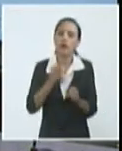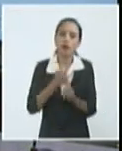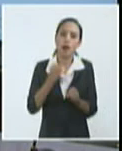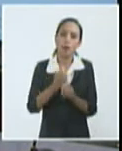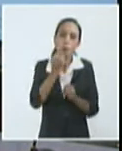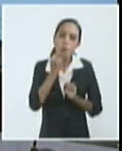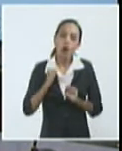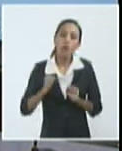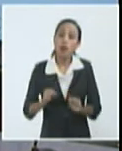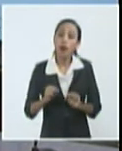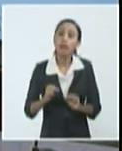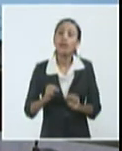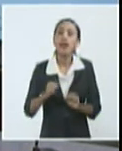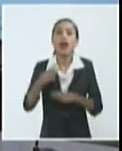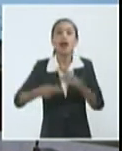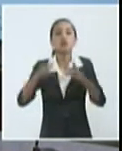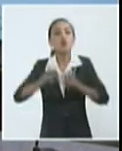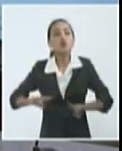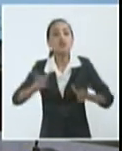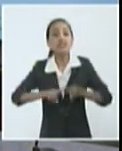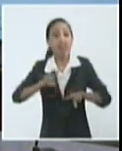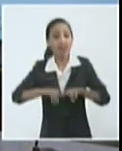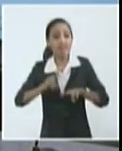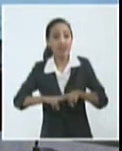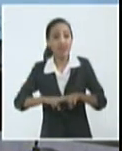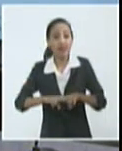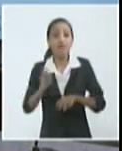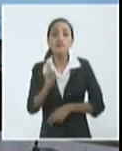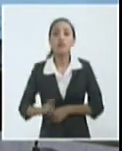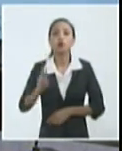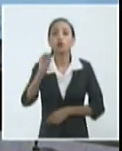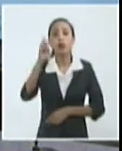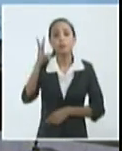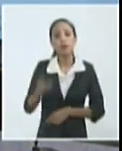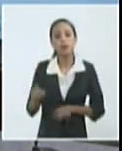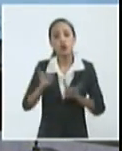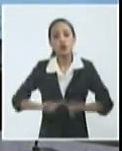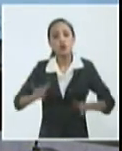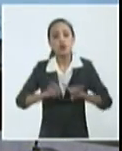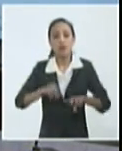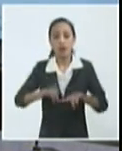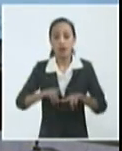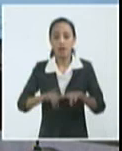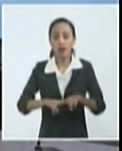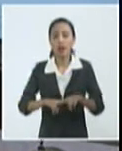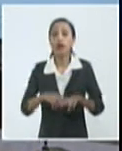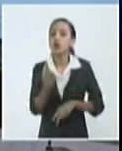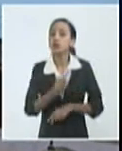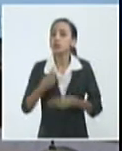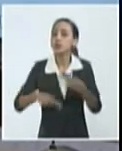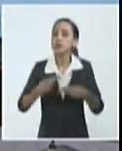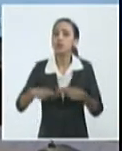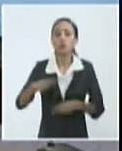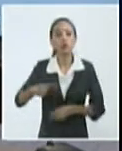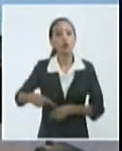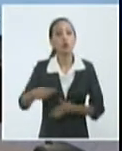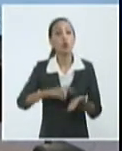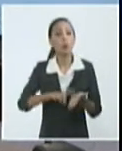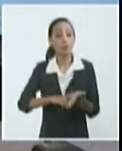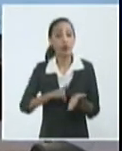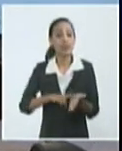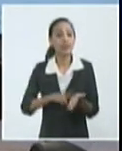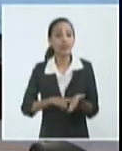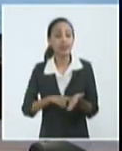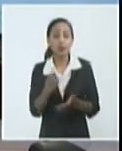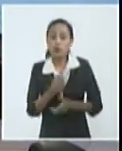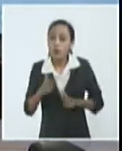desarrollados por la Universidad de La Habana, la Facultad de Matemáticas de la Universidad de La Habana, que es el modelo que tomamos en cuenta todos los martes cuando nos reunimos